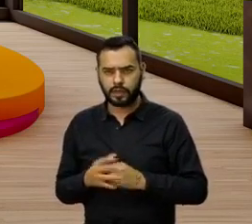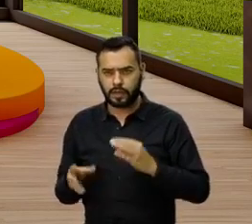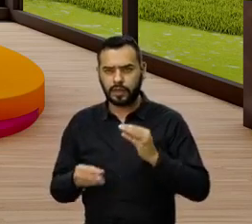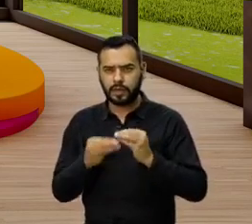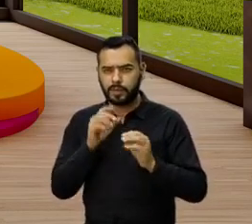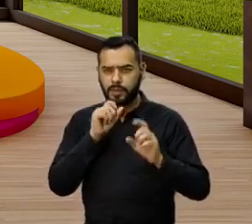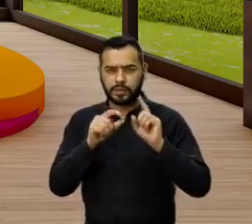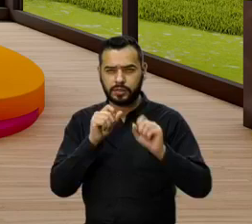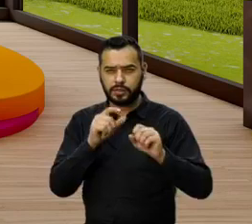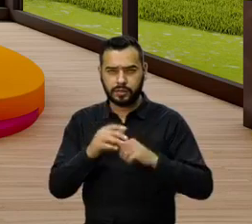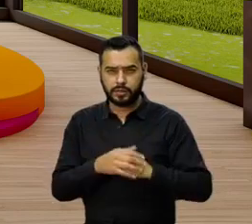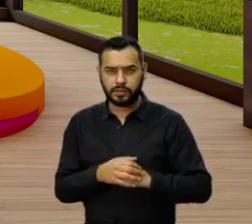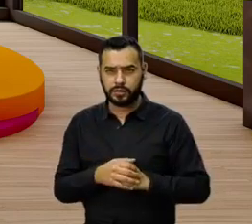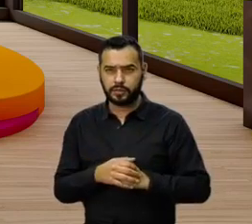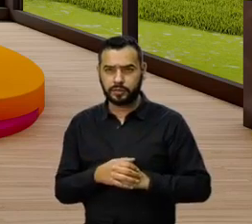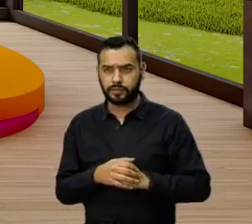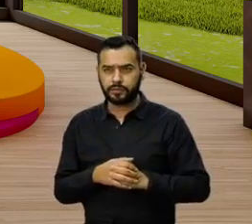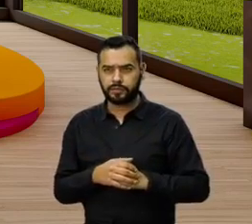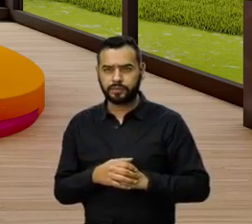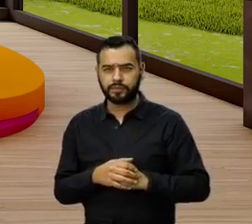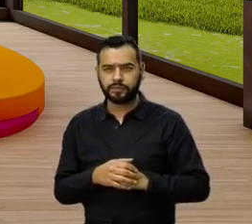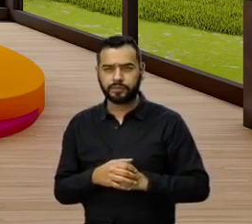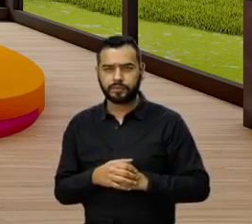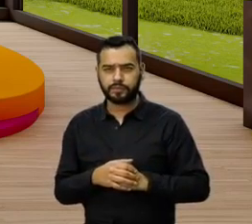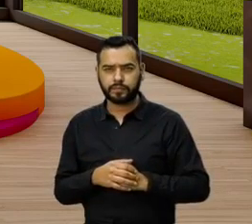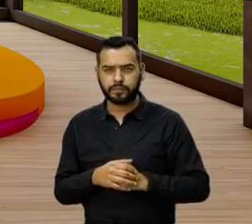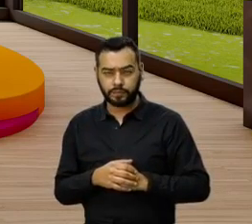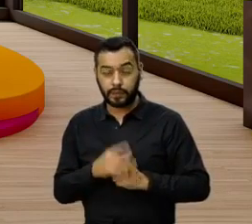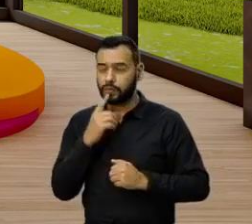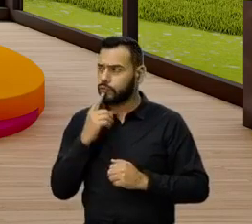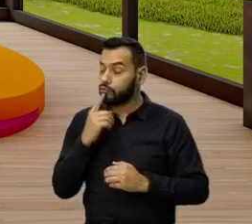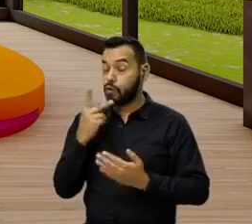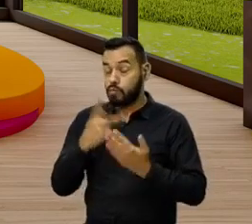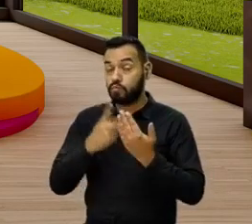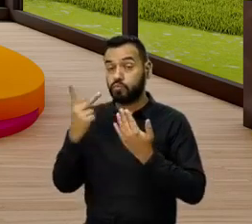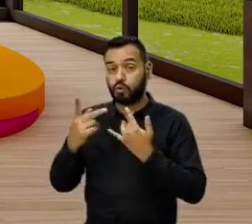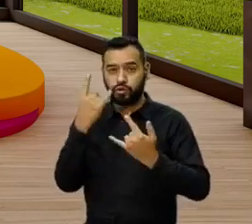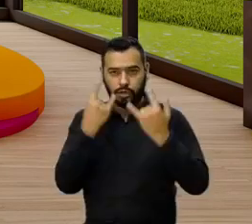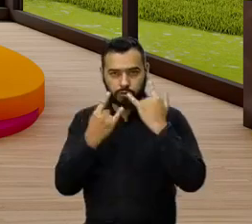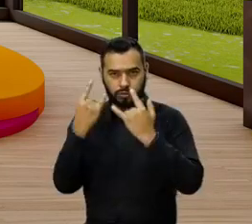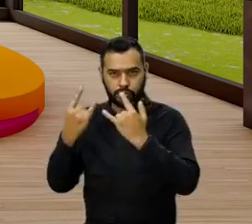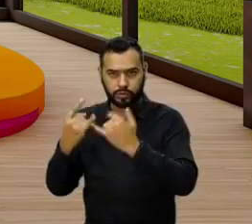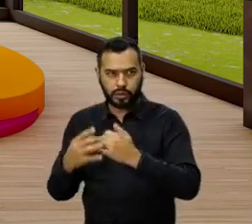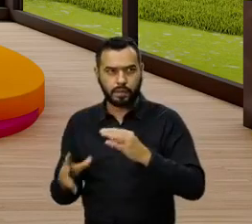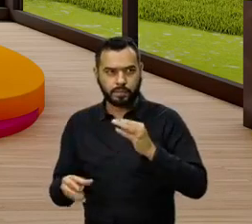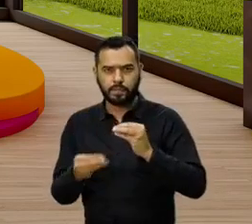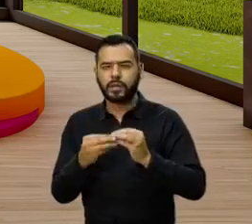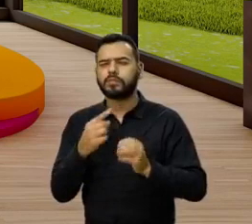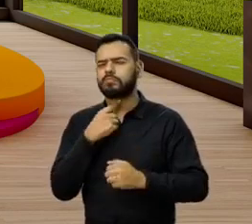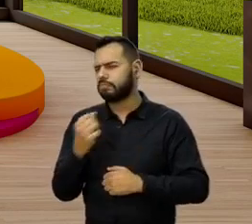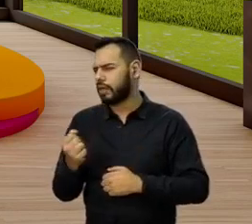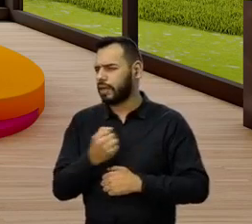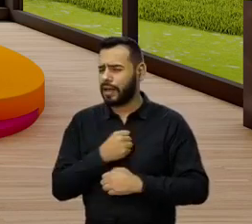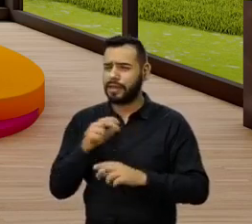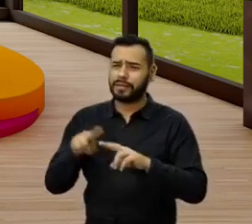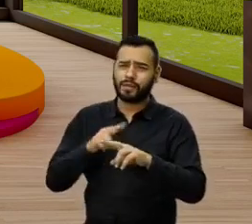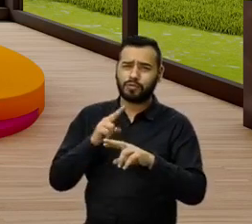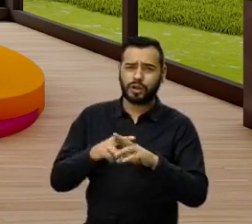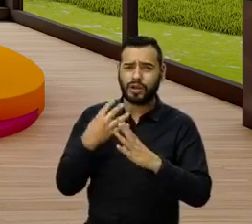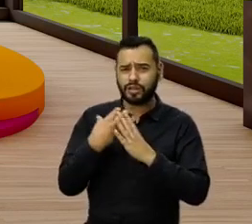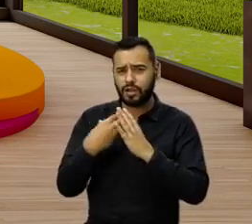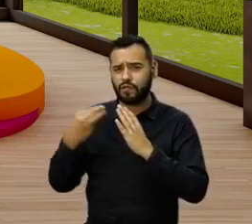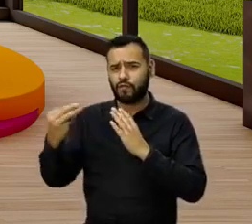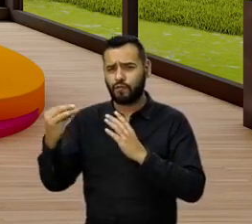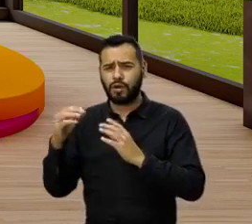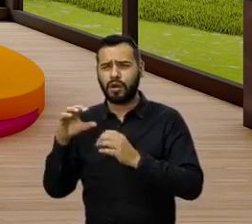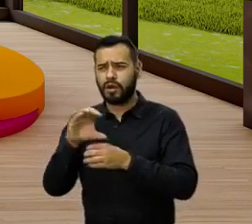más preguntas ya me van a contar por aquí pero de verdad que este es un proyecto muy interesante además me encanta porque naturaleza fuera de la ciudad